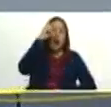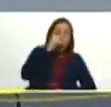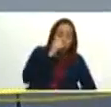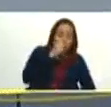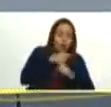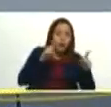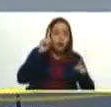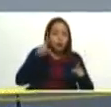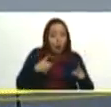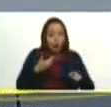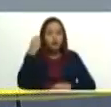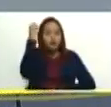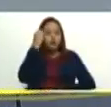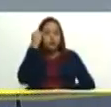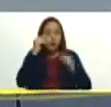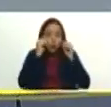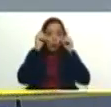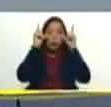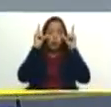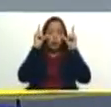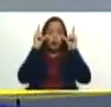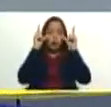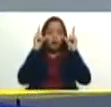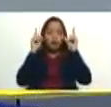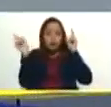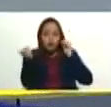abiertos. Usted se percata